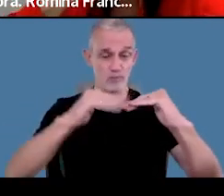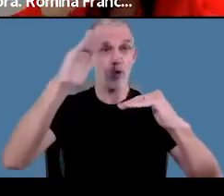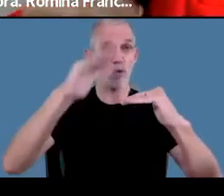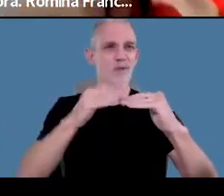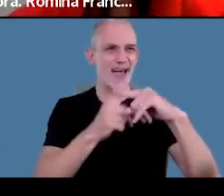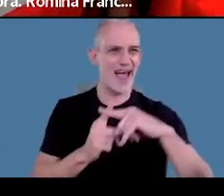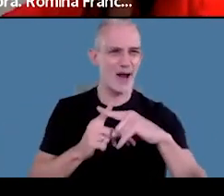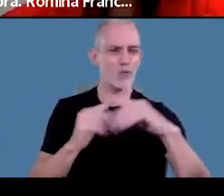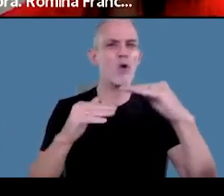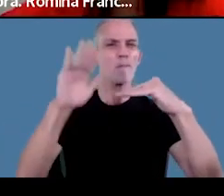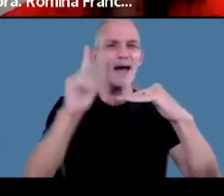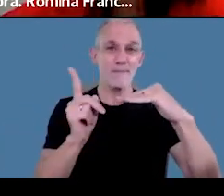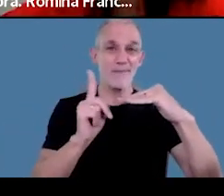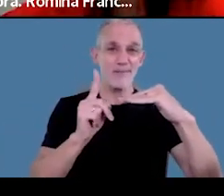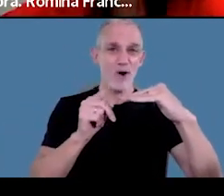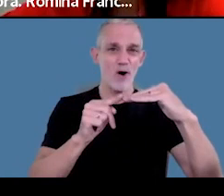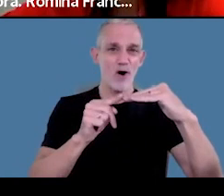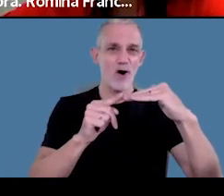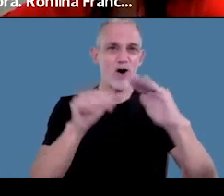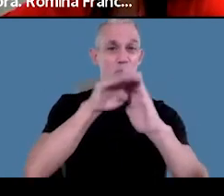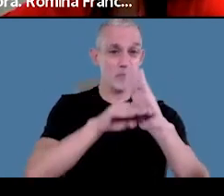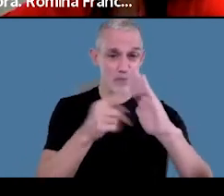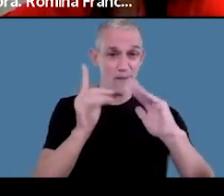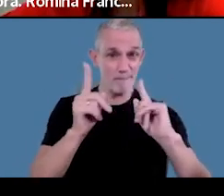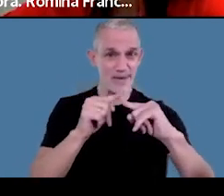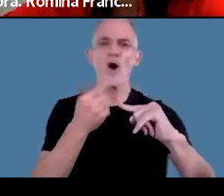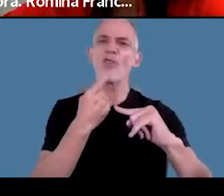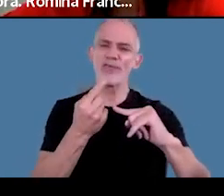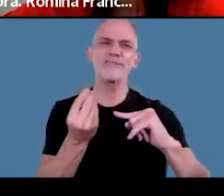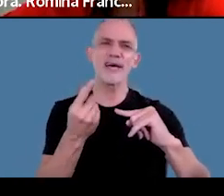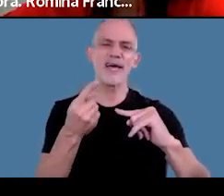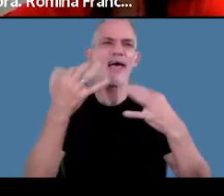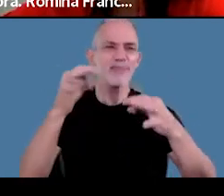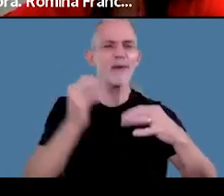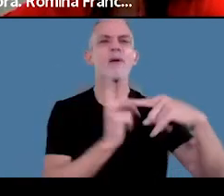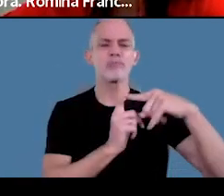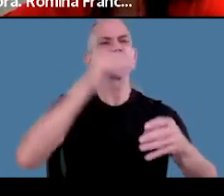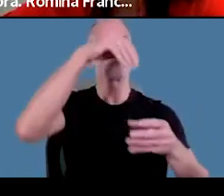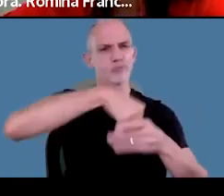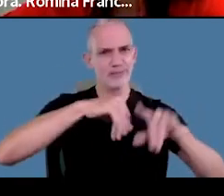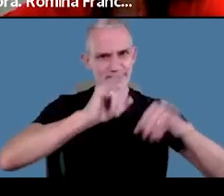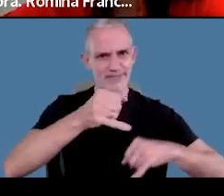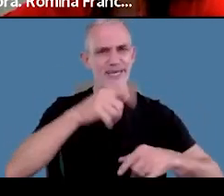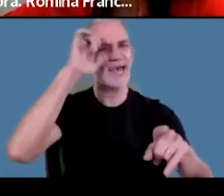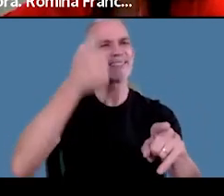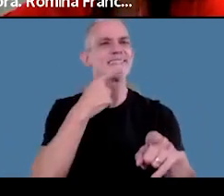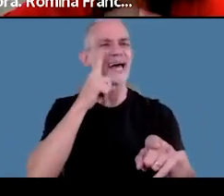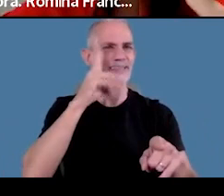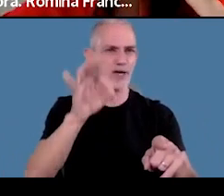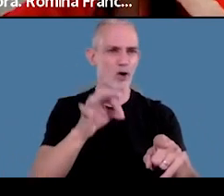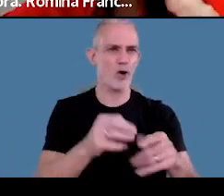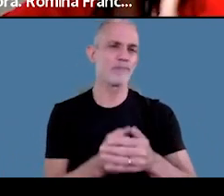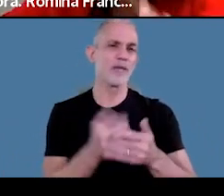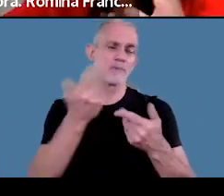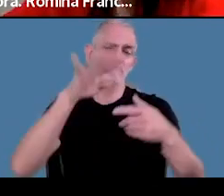provisión de la misma instrucción, nos dice que serían computables en el estático. Después, bueno,